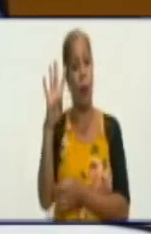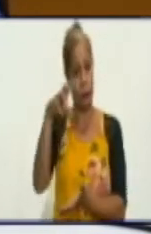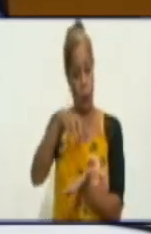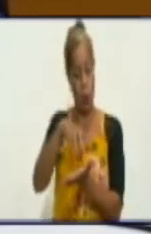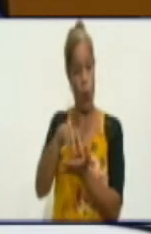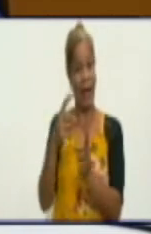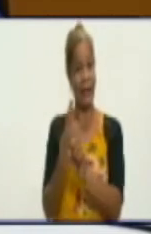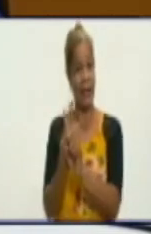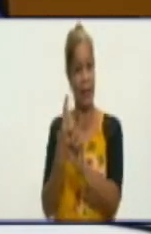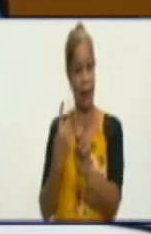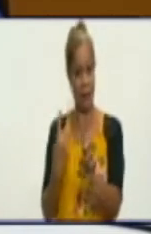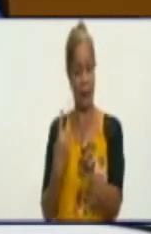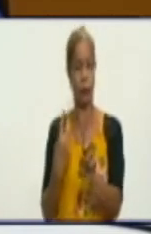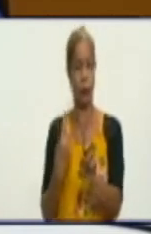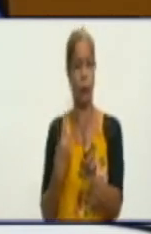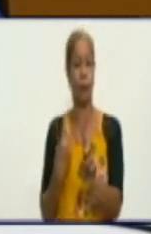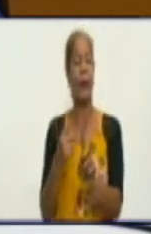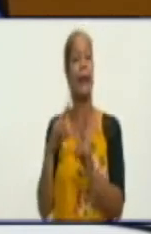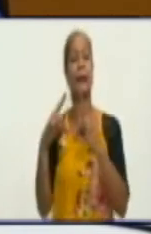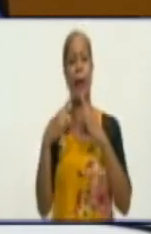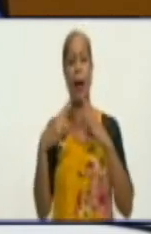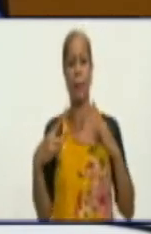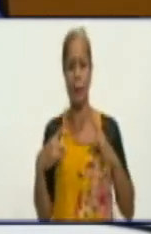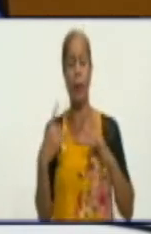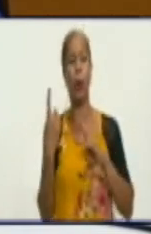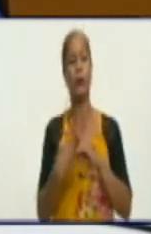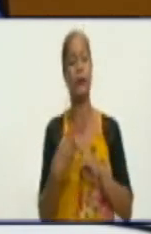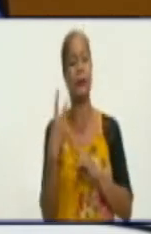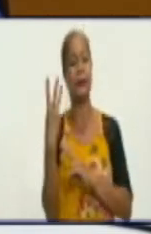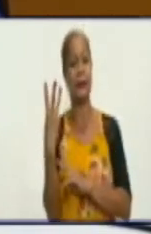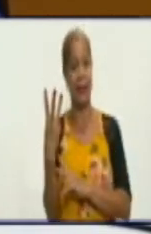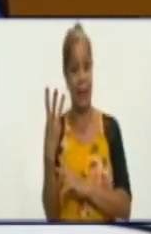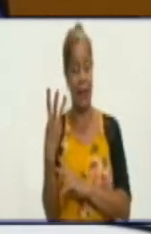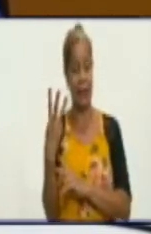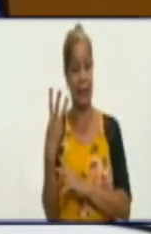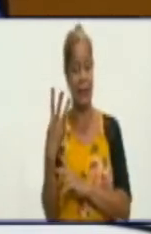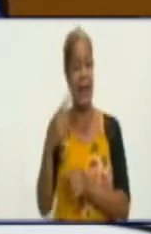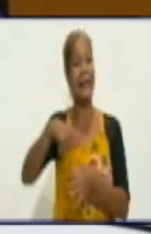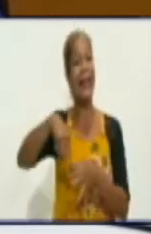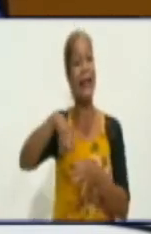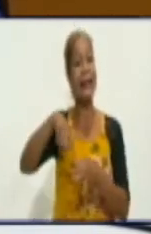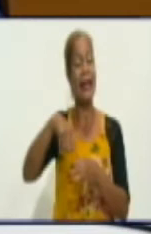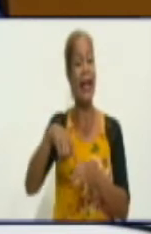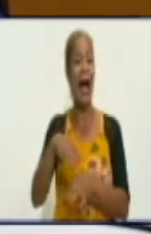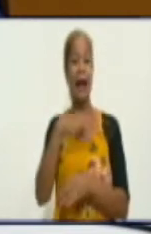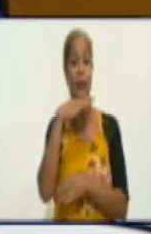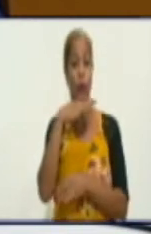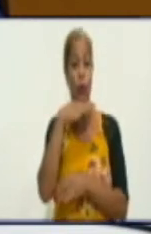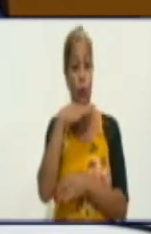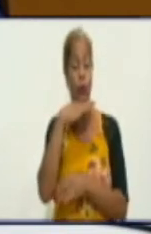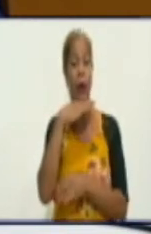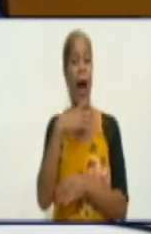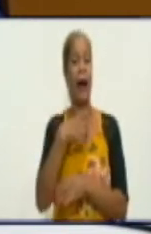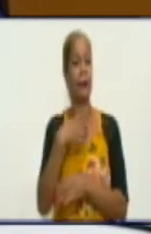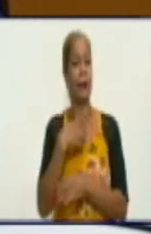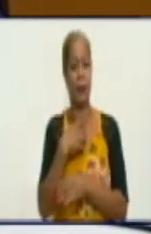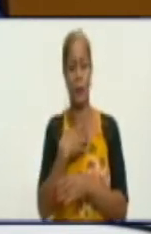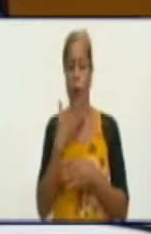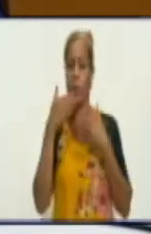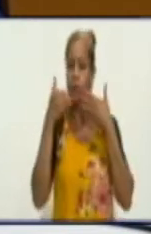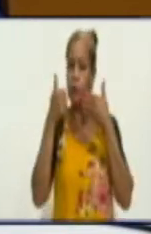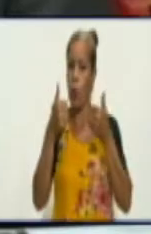estas cuatro instalaciones del campismo y 3 de Isla Azul, uh-huh, que han tenido una magnífica atención